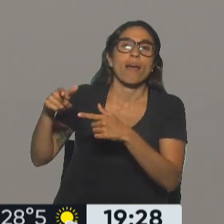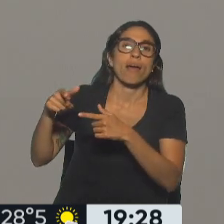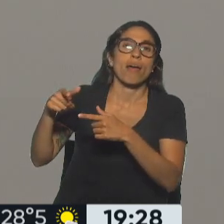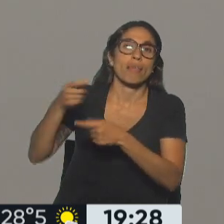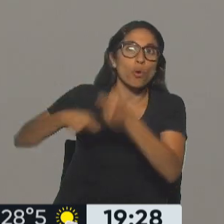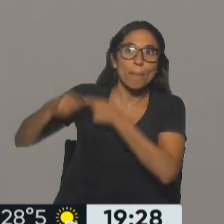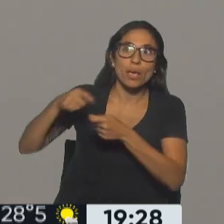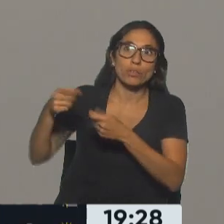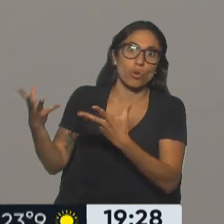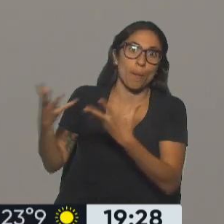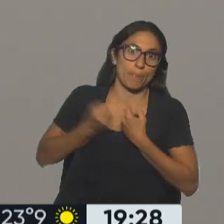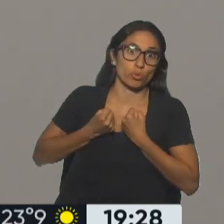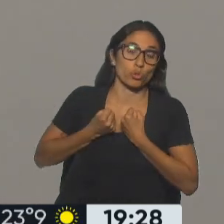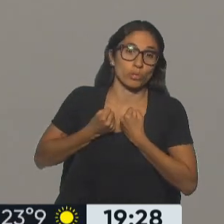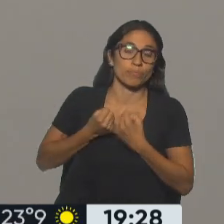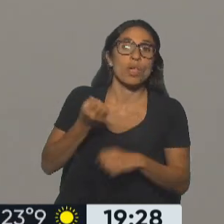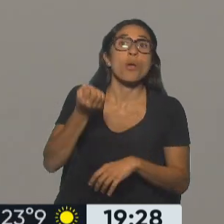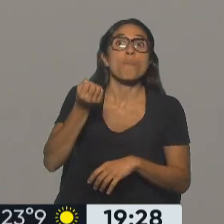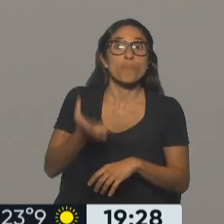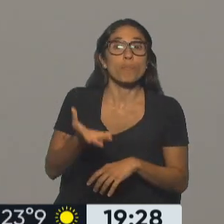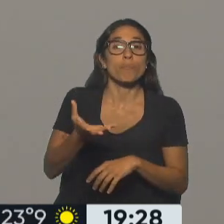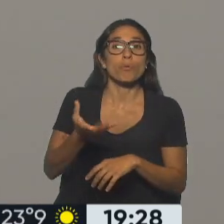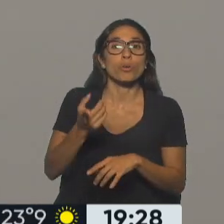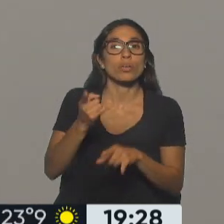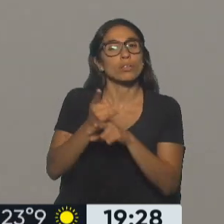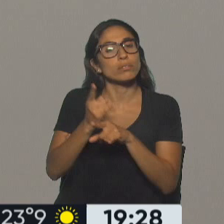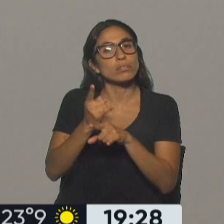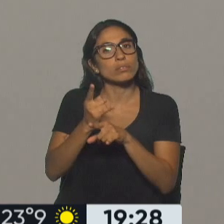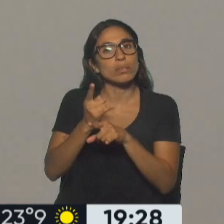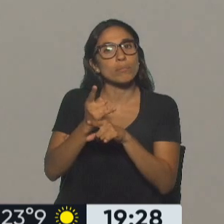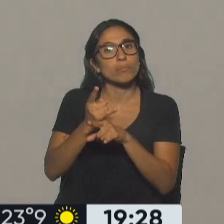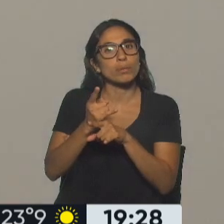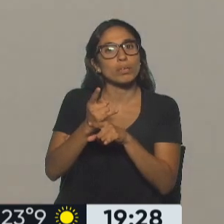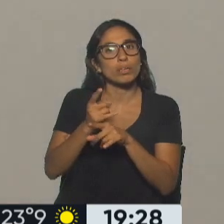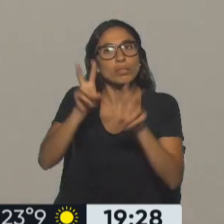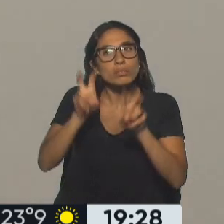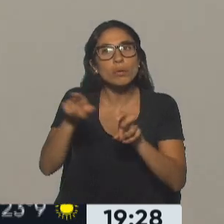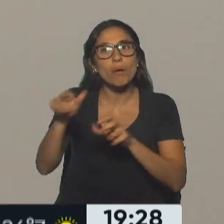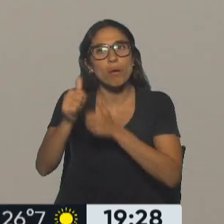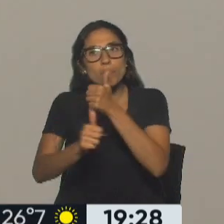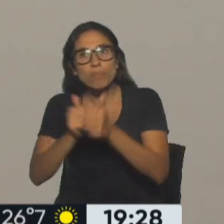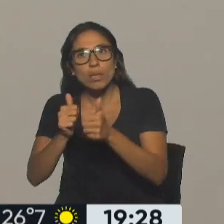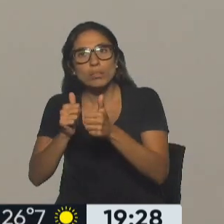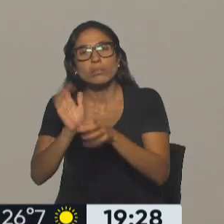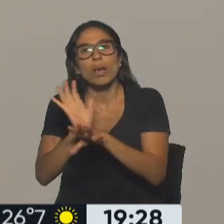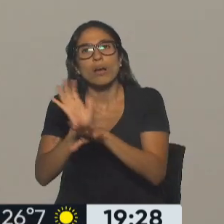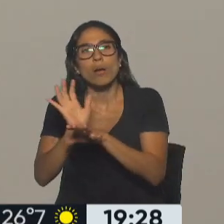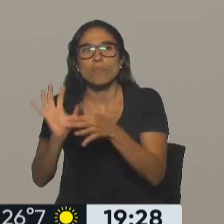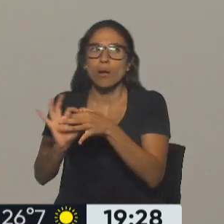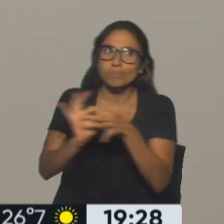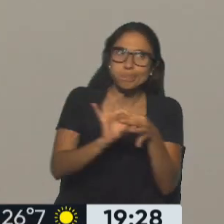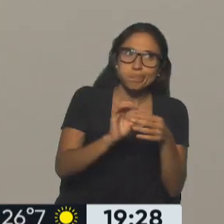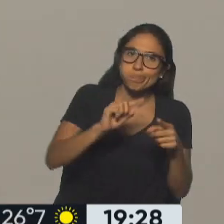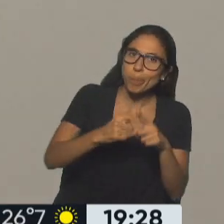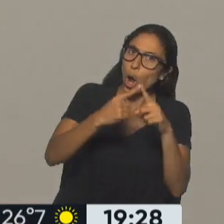digamos casos que involucran a ciertos relacionados políticos nos han puesto